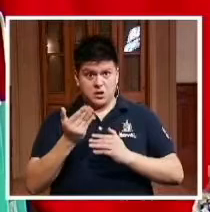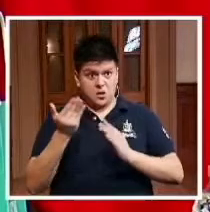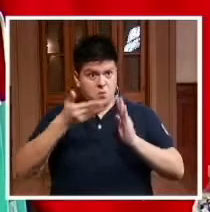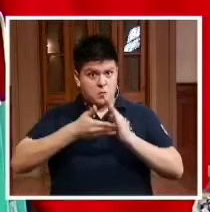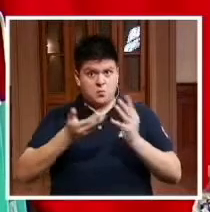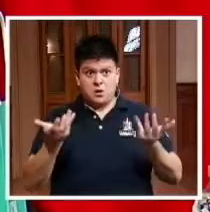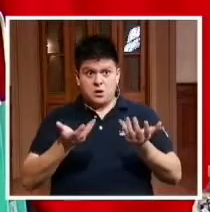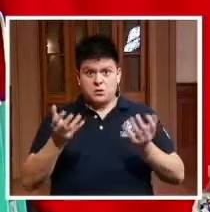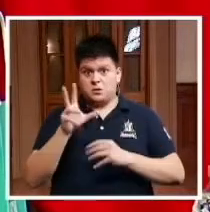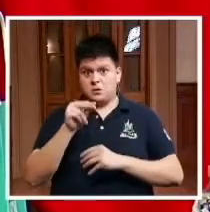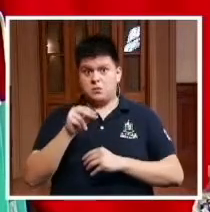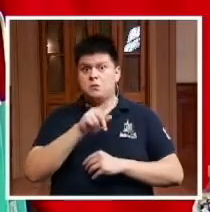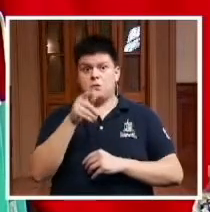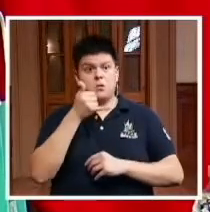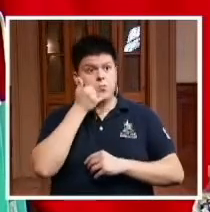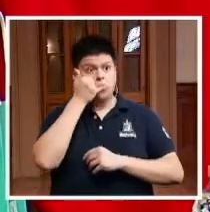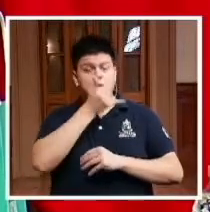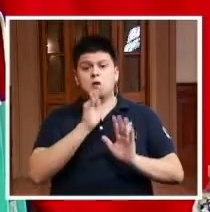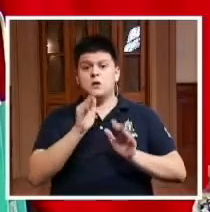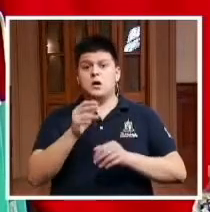hablaron al subsecretario